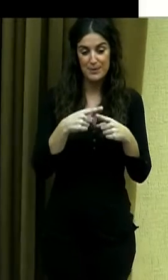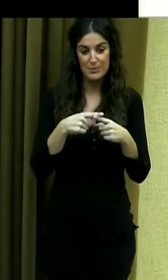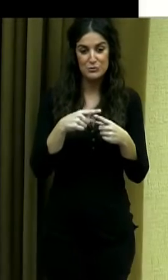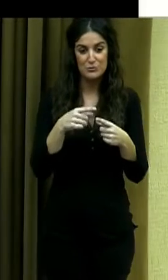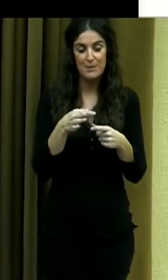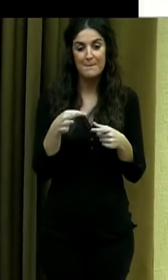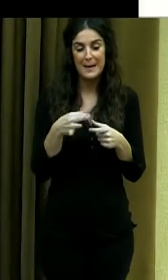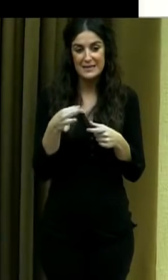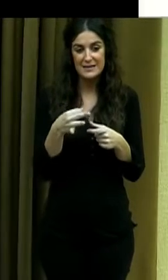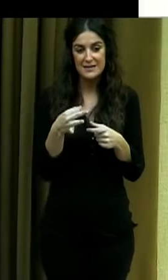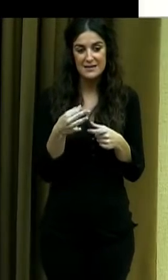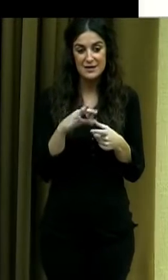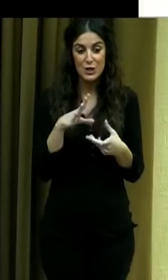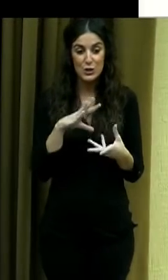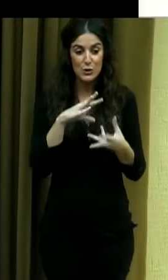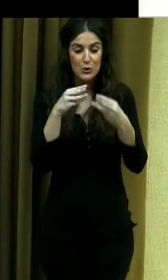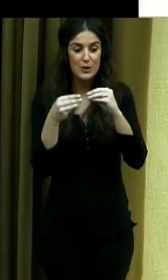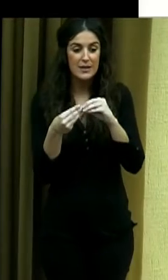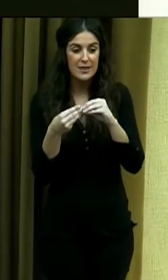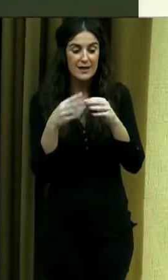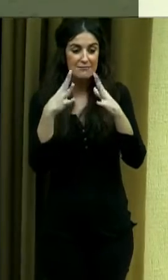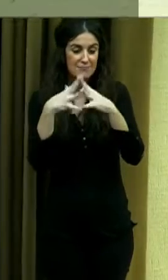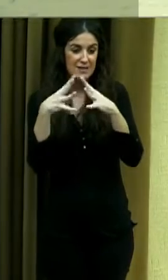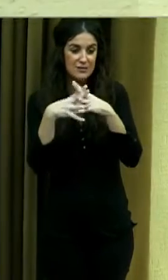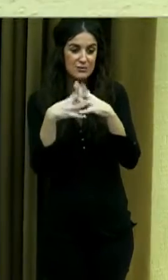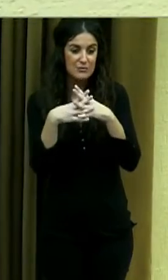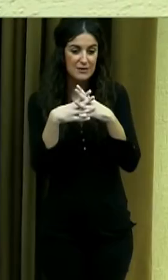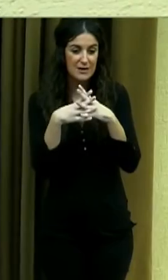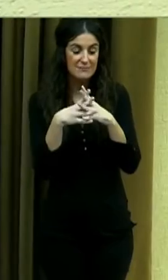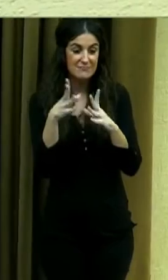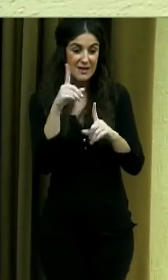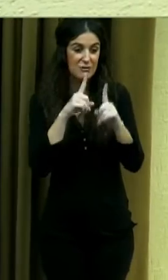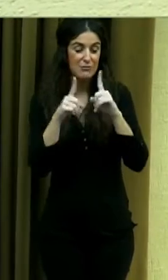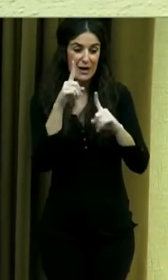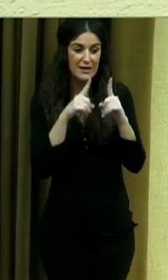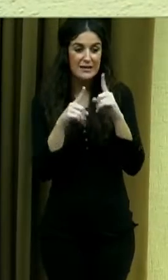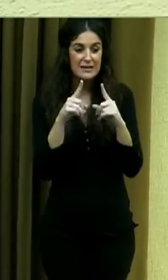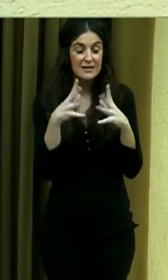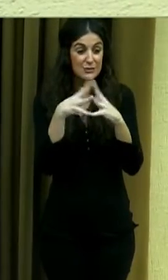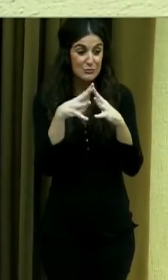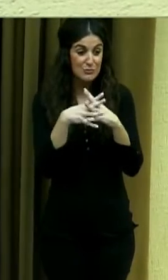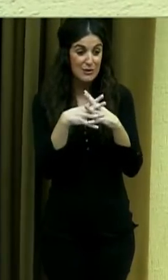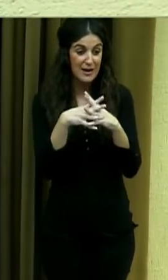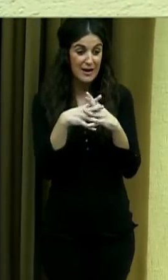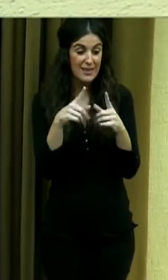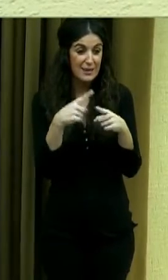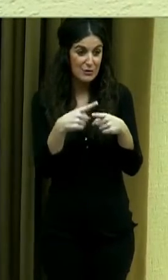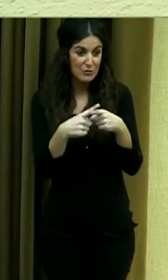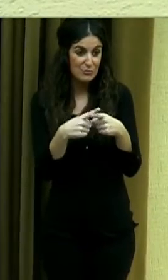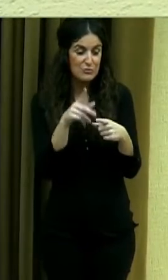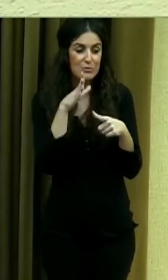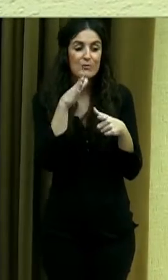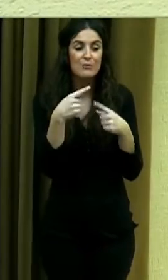incidir en las cromosomopatías estructurales, que son anomalías estructurales de los cromosomas por pérdida